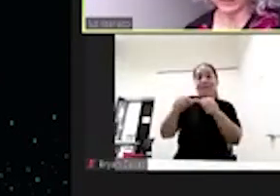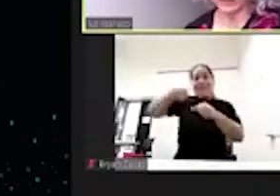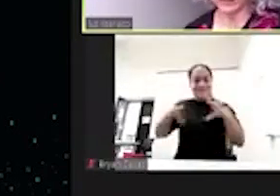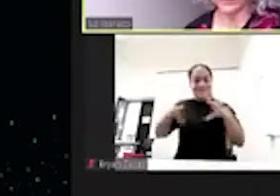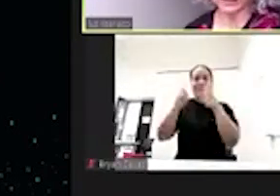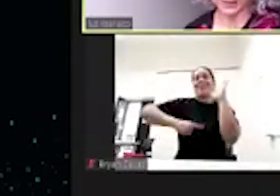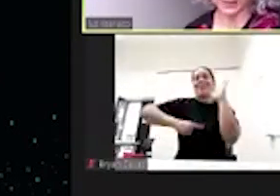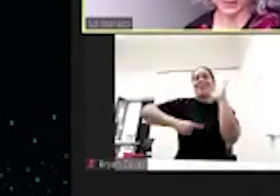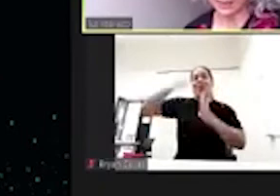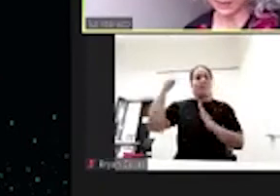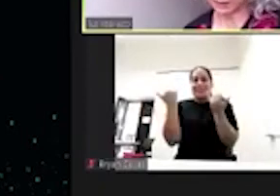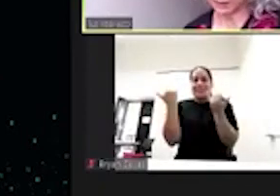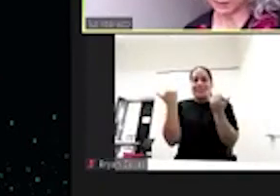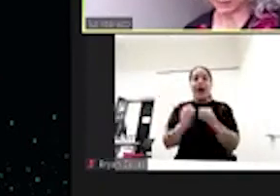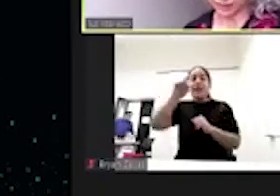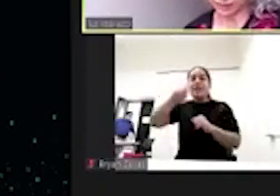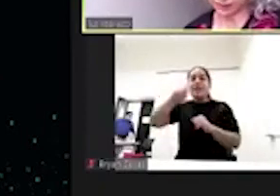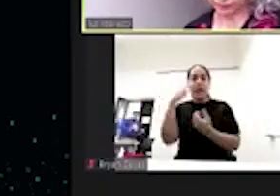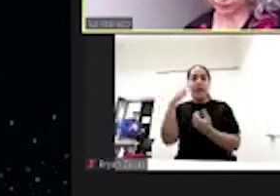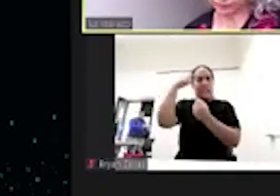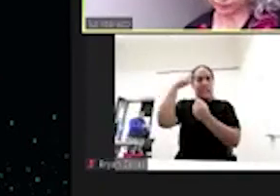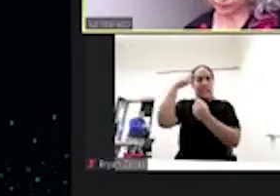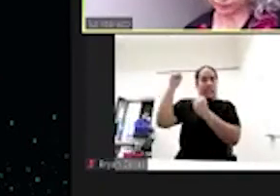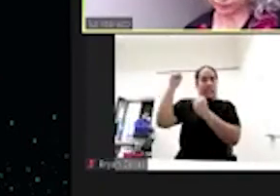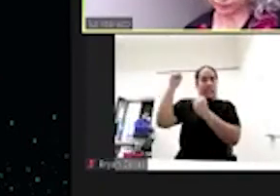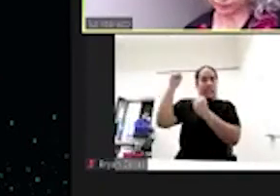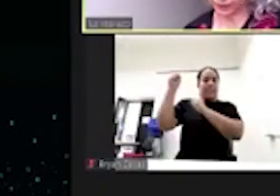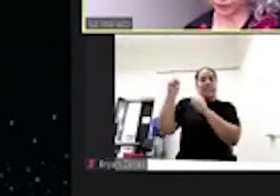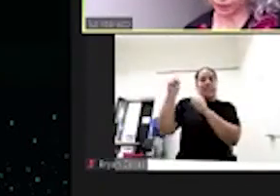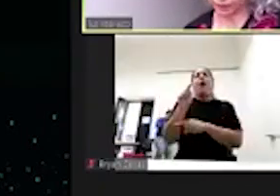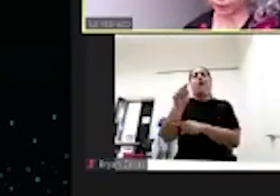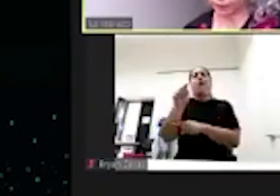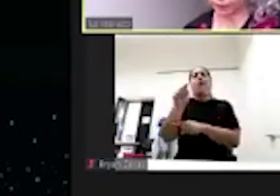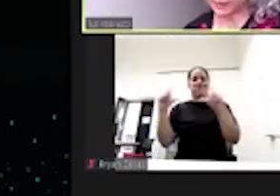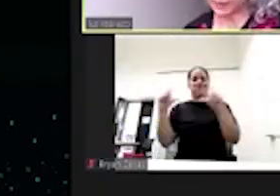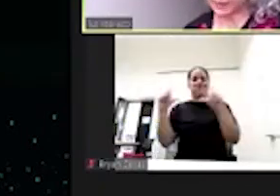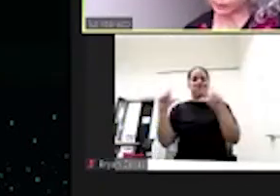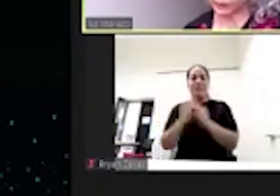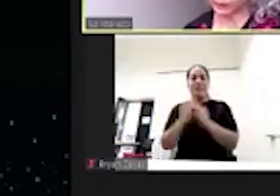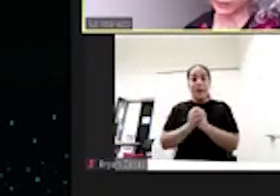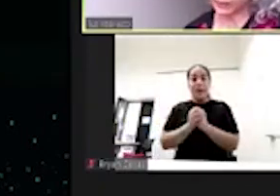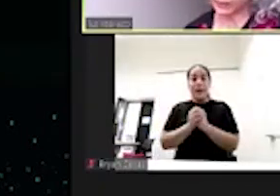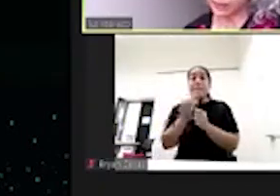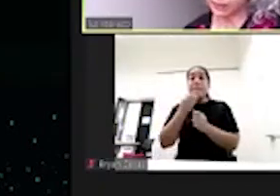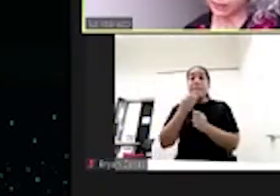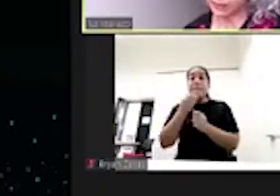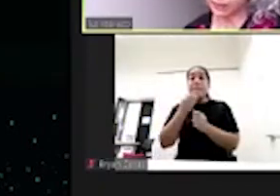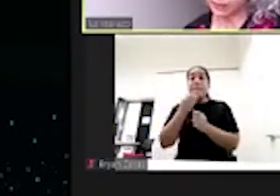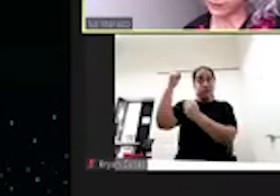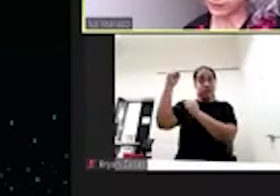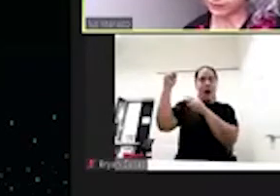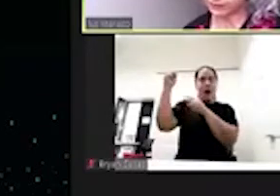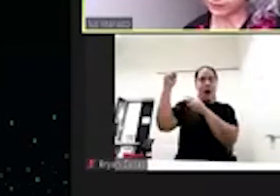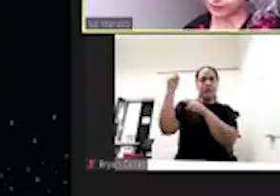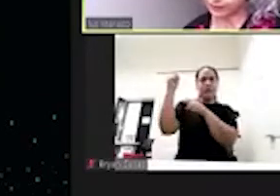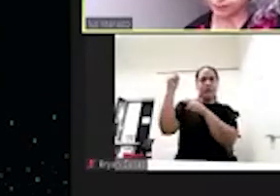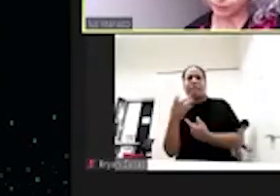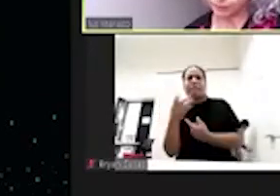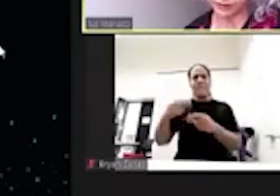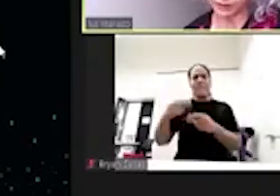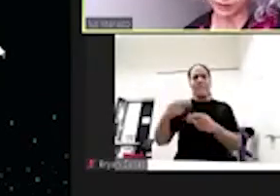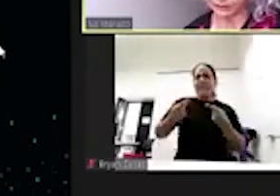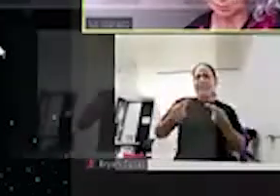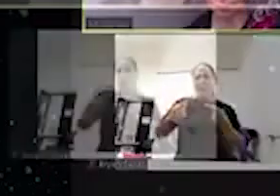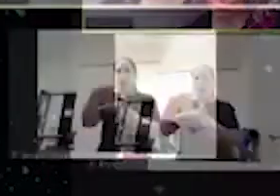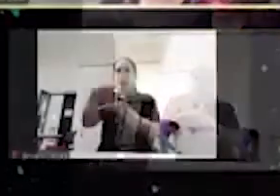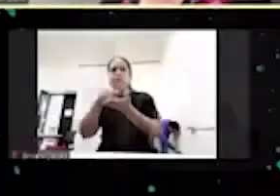activa la alarma vital. Cuando la alarma sobre la fragilidad de nuestra vida se activa, el deseo